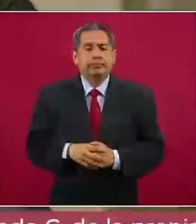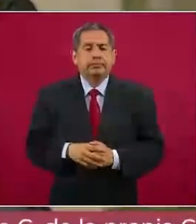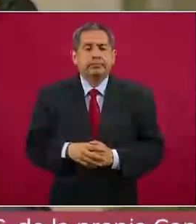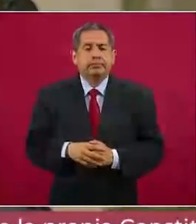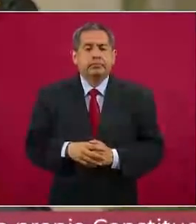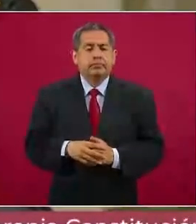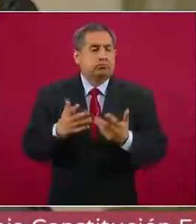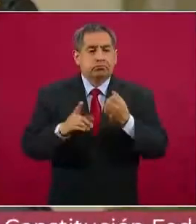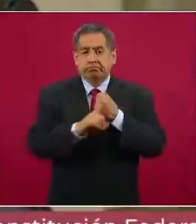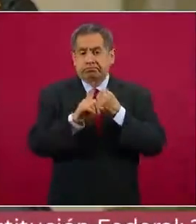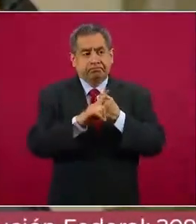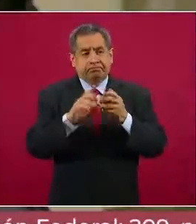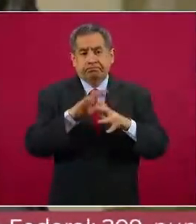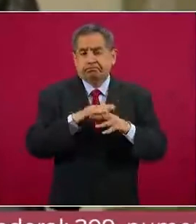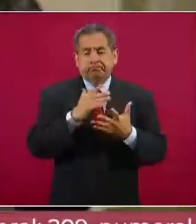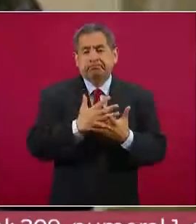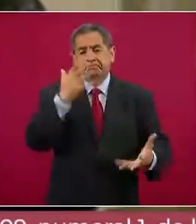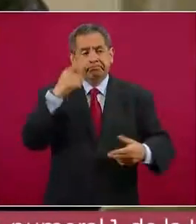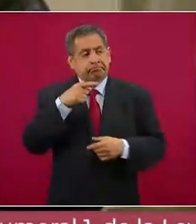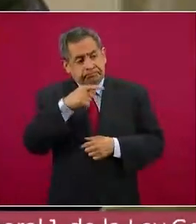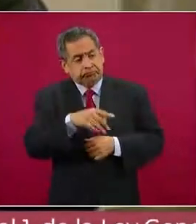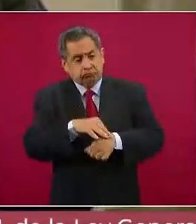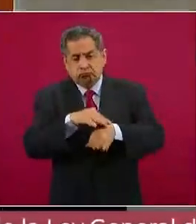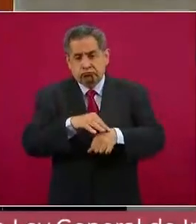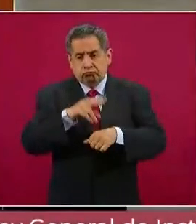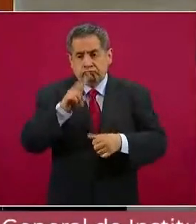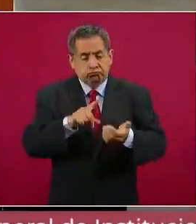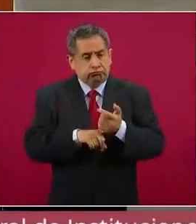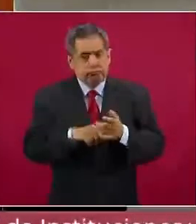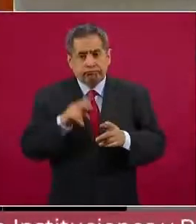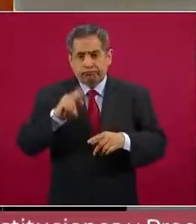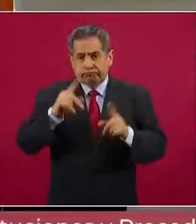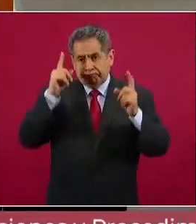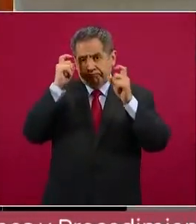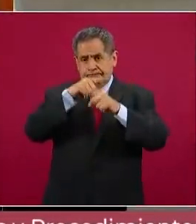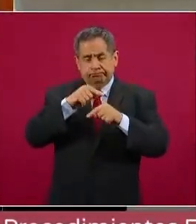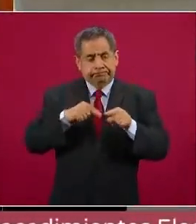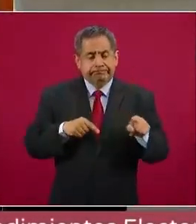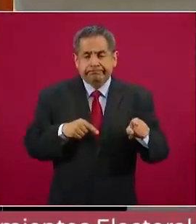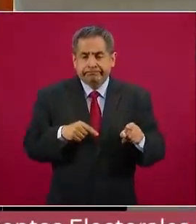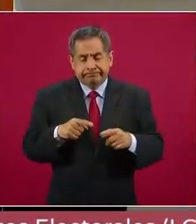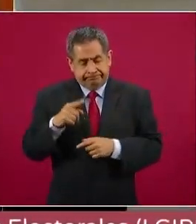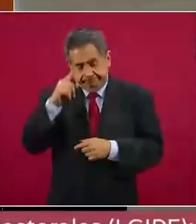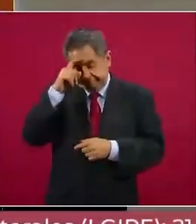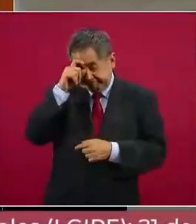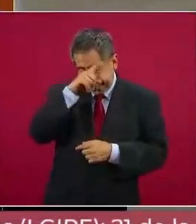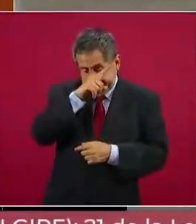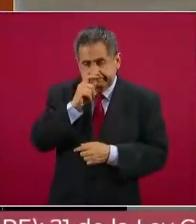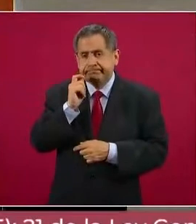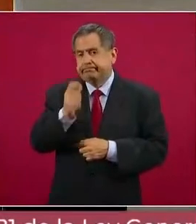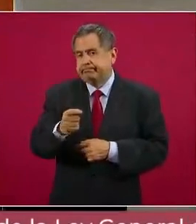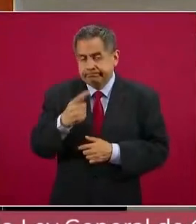Fue un problema muy fuerte que se ha estado viviendo y se vivió difícil. Difícil al grado de,